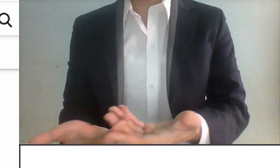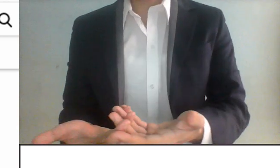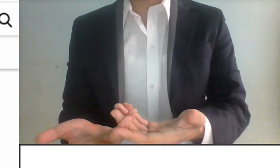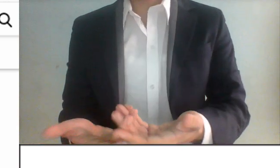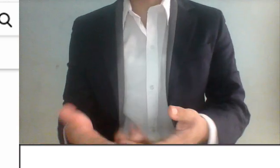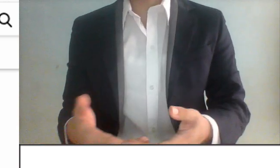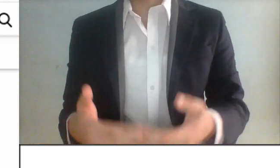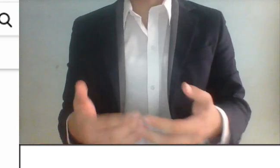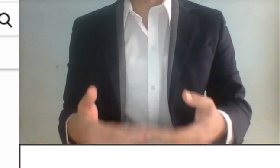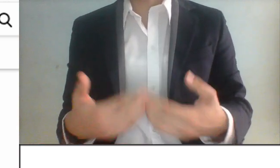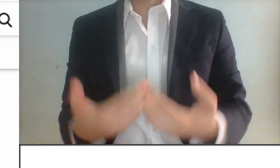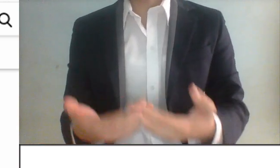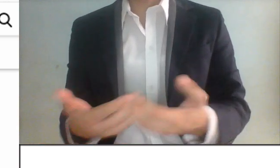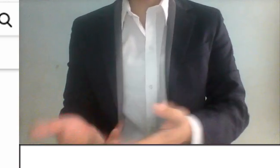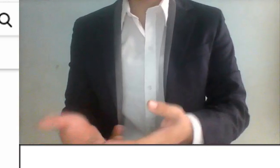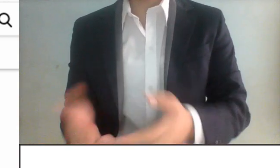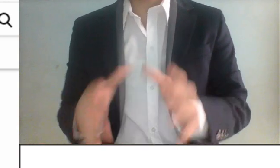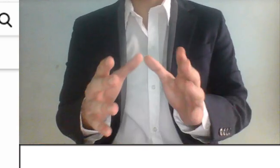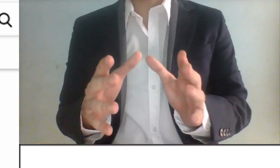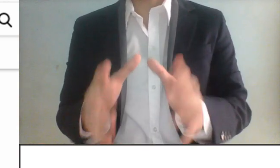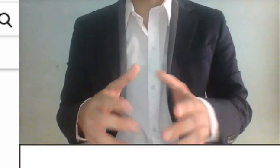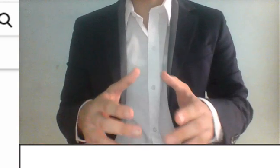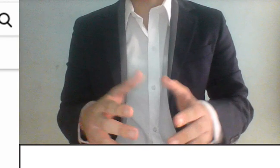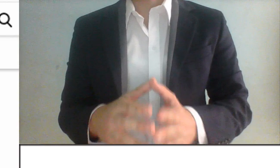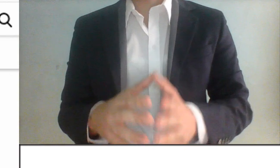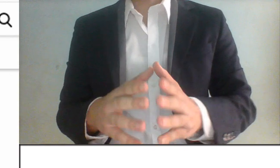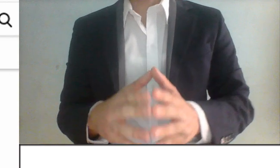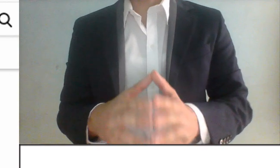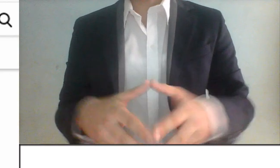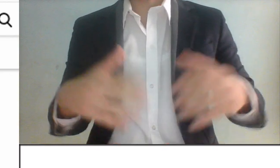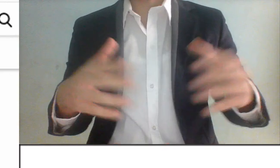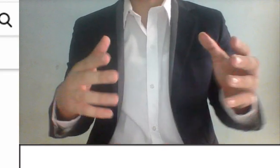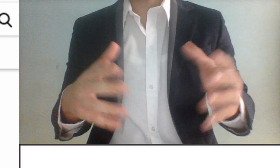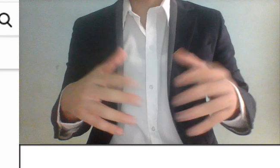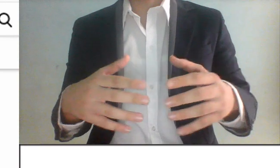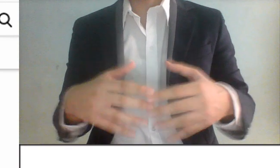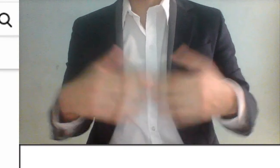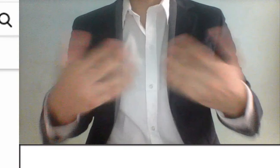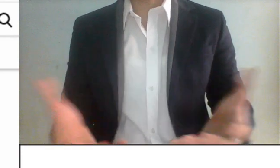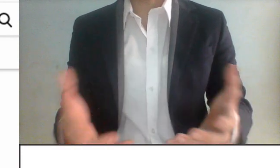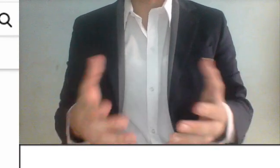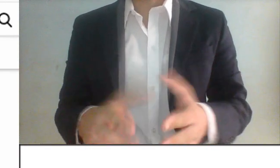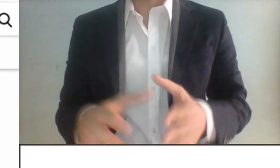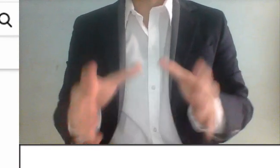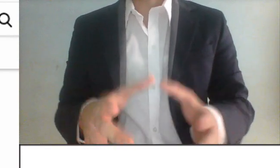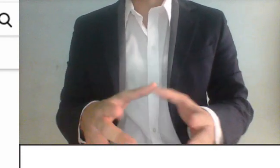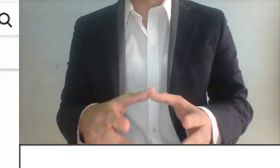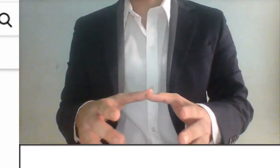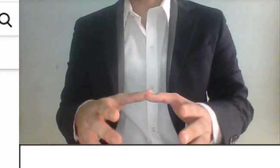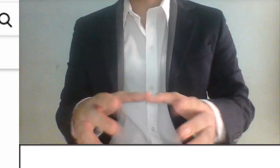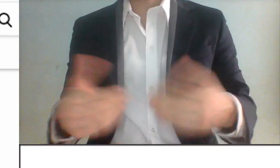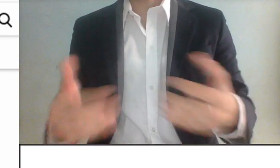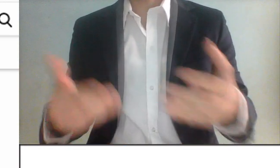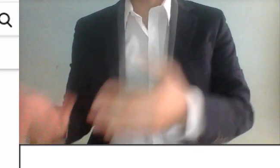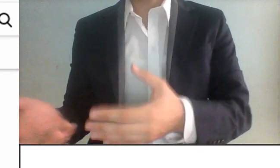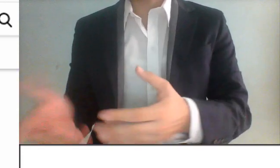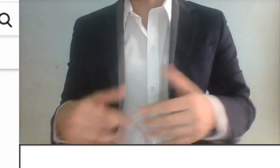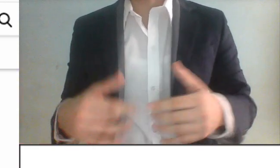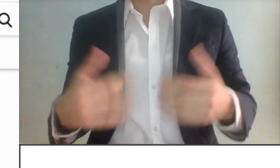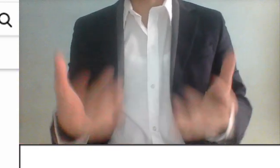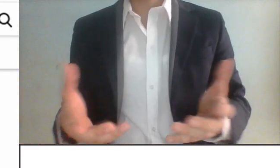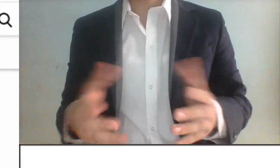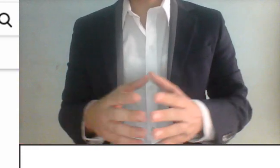24 de agosto se determinará precisamente si éstas y deja de ser provisional y pasa a ser una suspensión definitiva